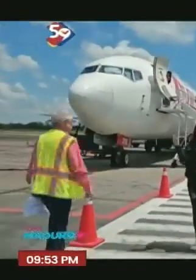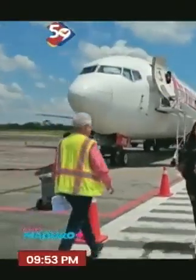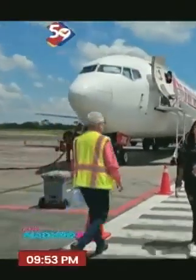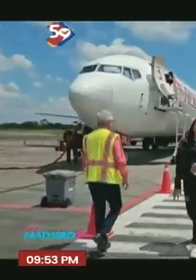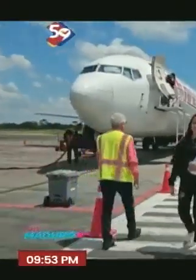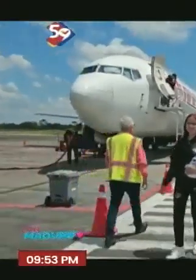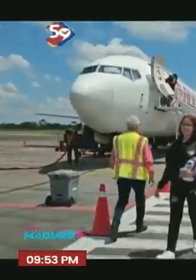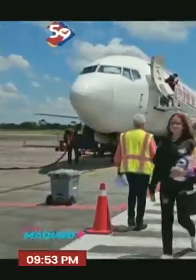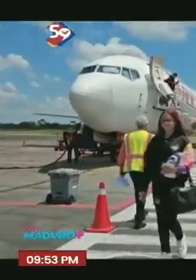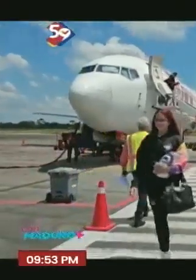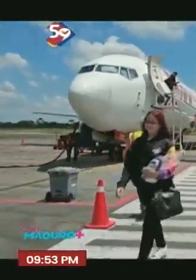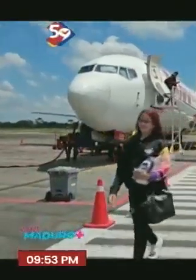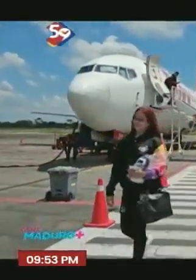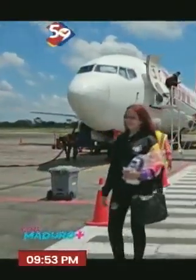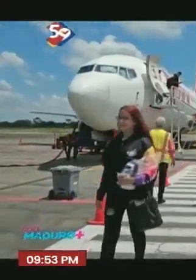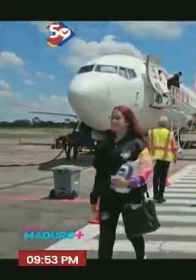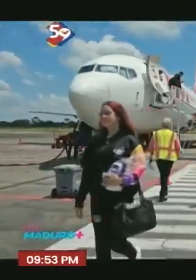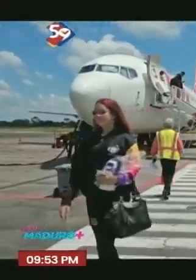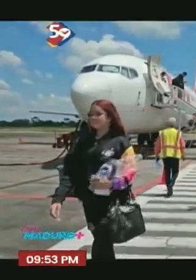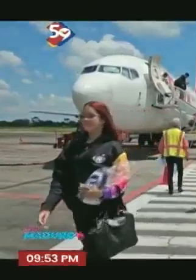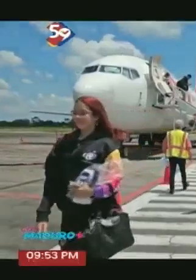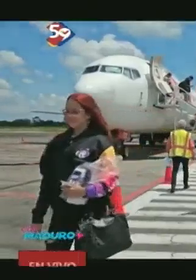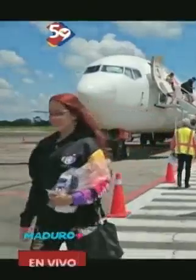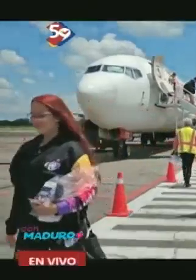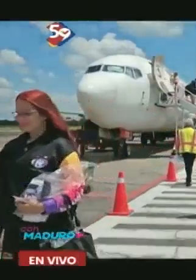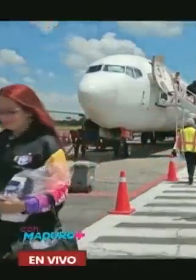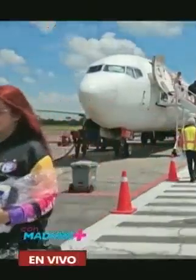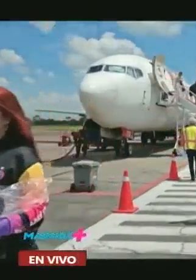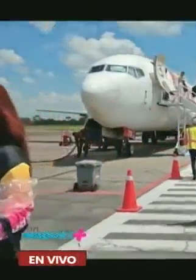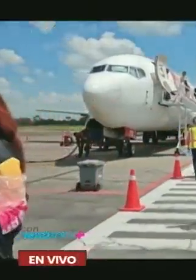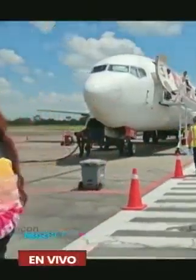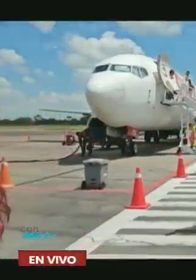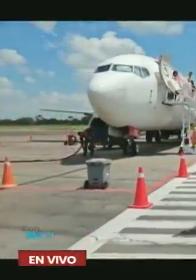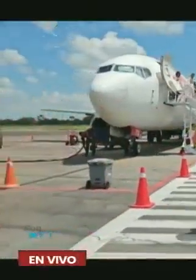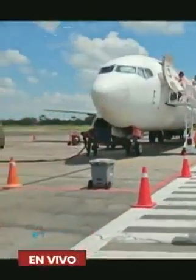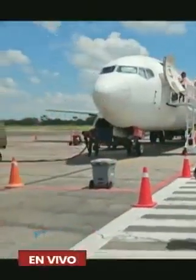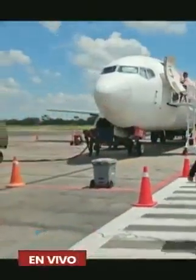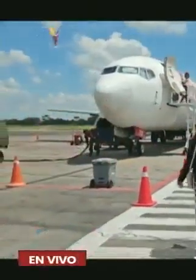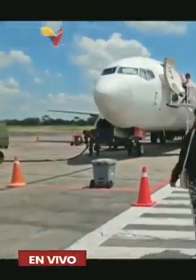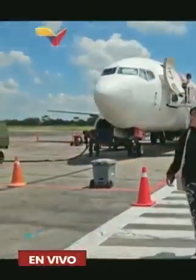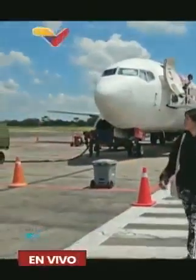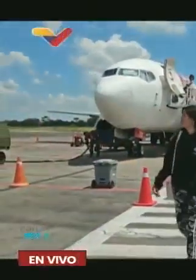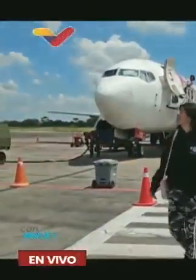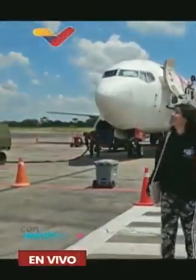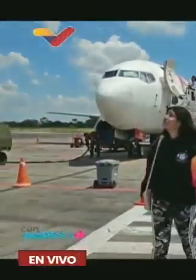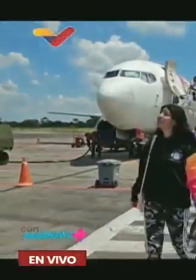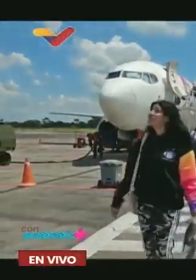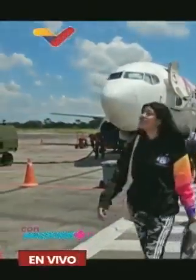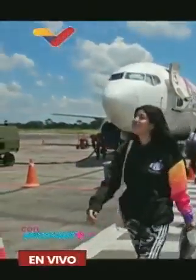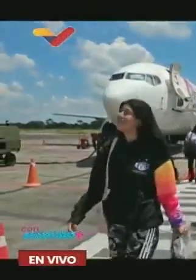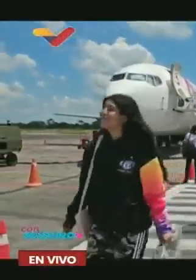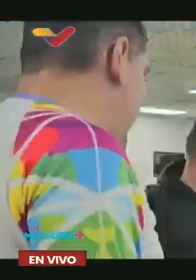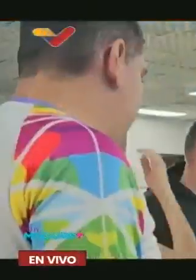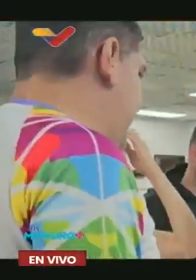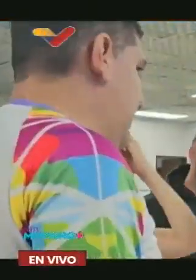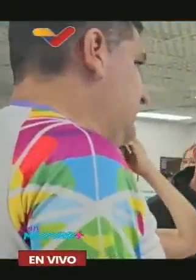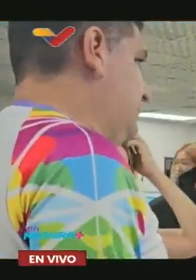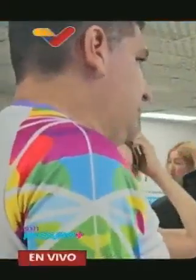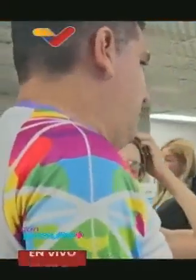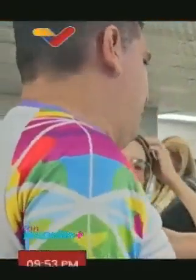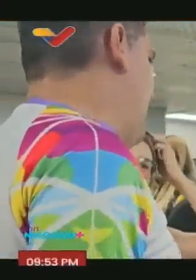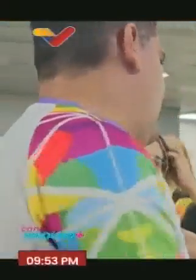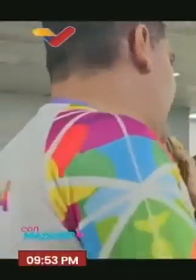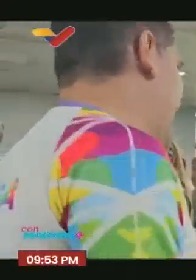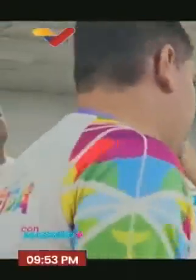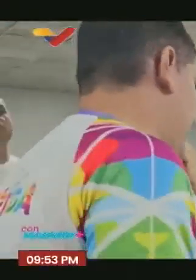recibiste muchachos de La Guaira también? Sí, señor, de La Guaira. ¿Y tú recibiste de La Guaira? Sí. O sea, que tú mandaste para todo el país. Y tú eres un vivo,